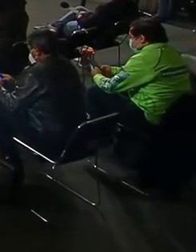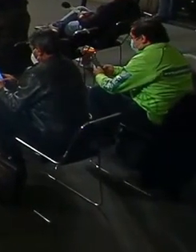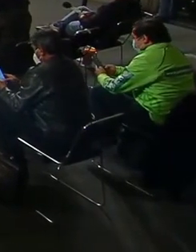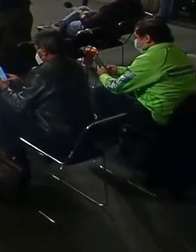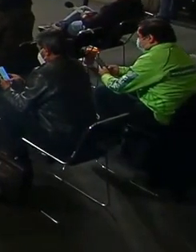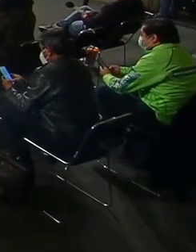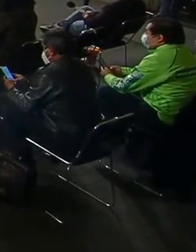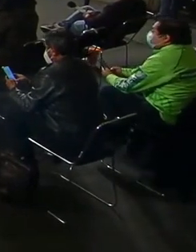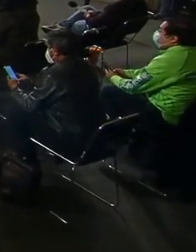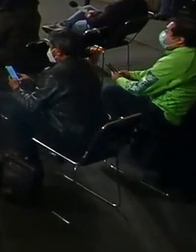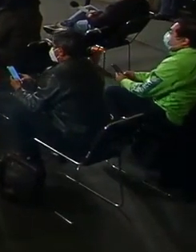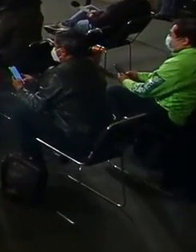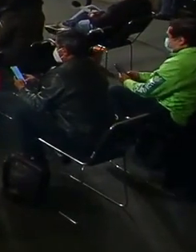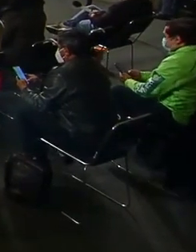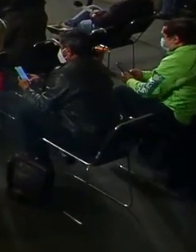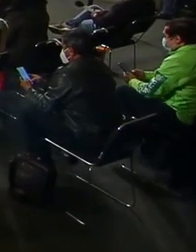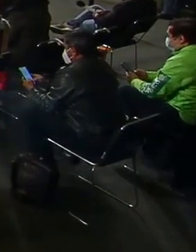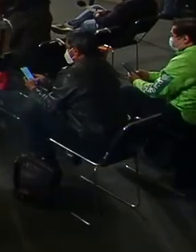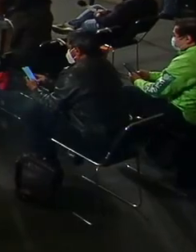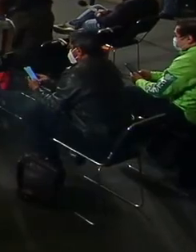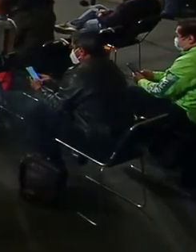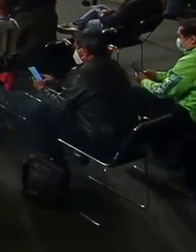Porque estoy, ¿no?